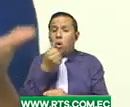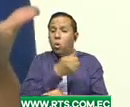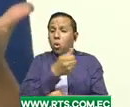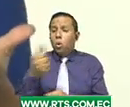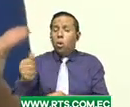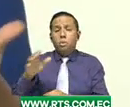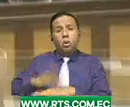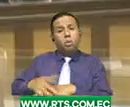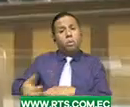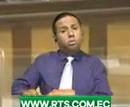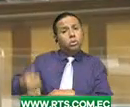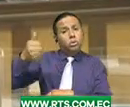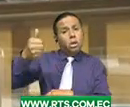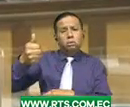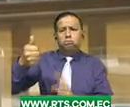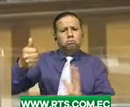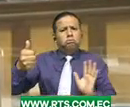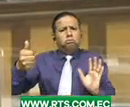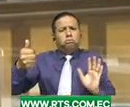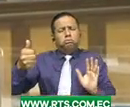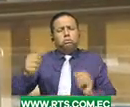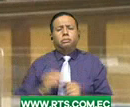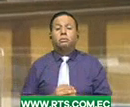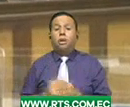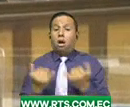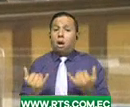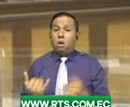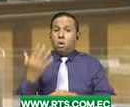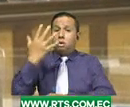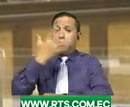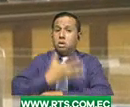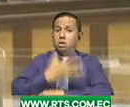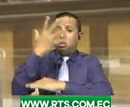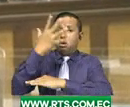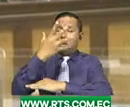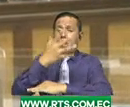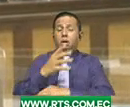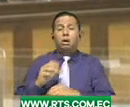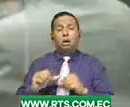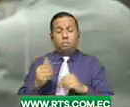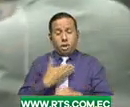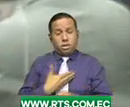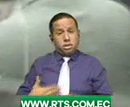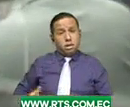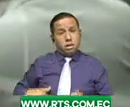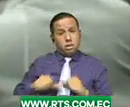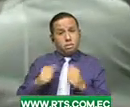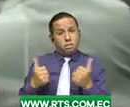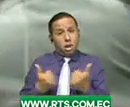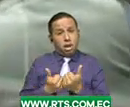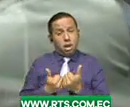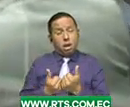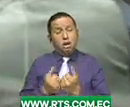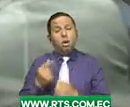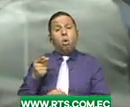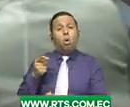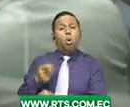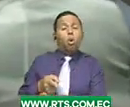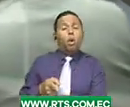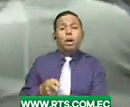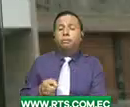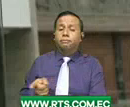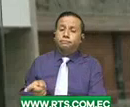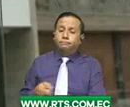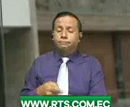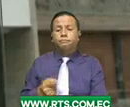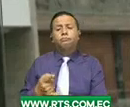señora superintendente. En el plazo de 5 días, la presidenta de la Asamblea deberá convocar nuevamente al Pleno para